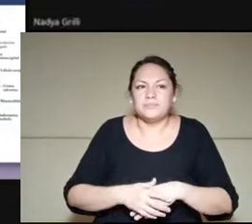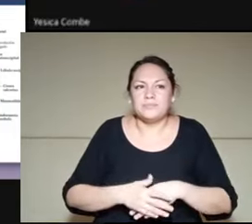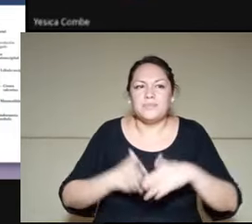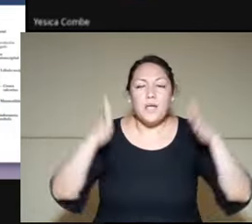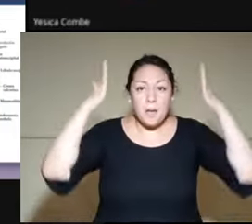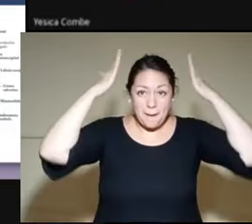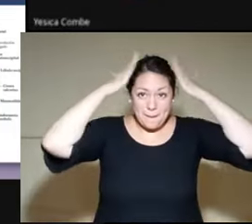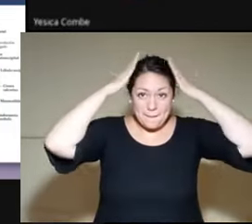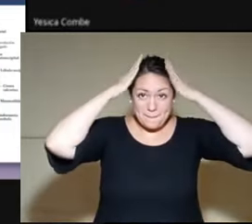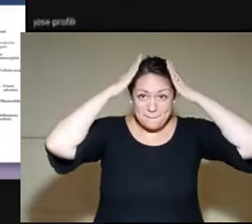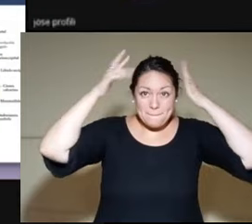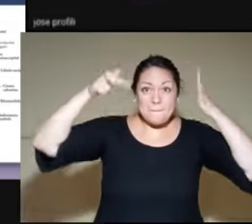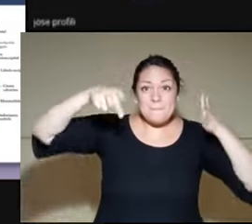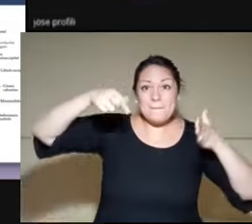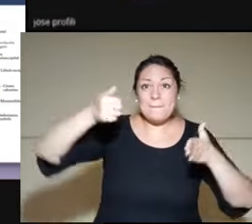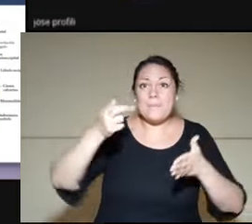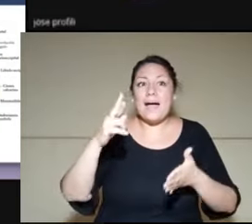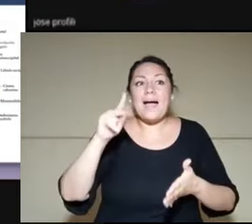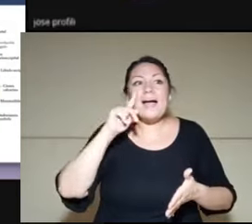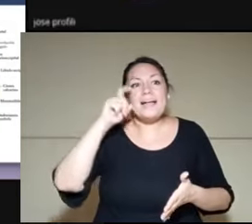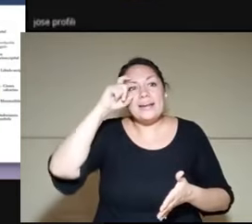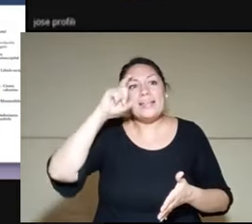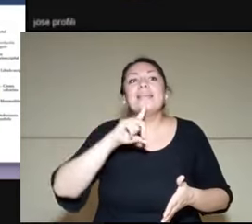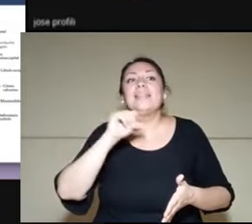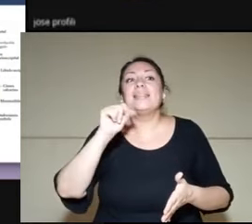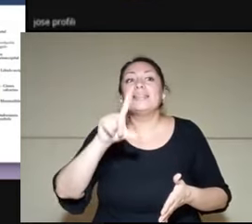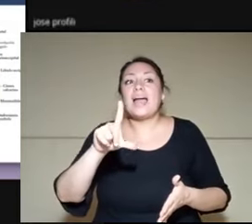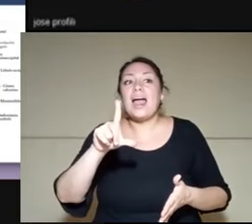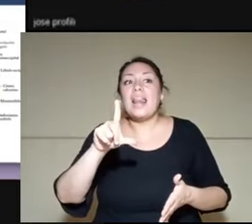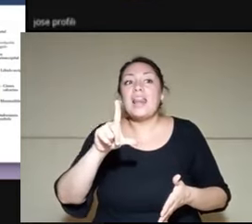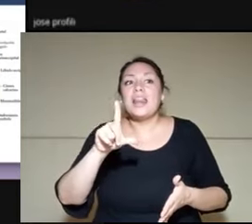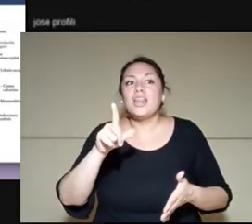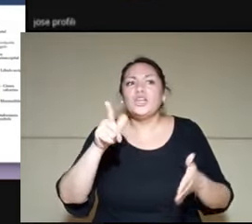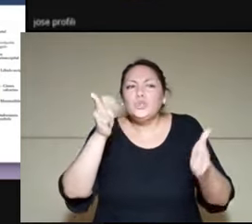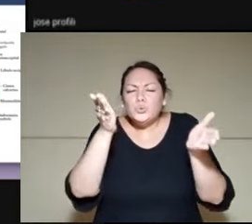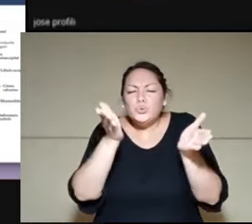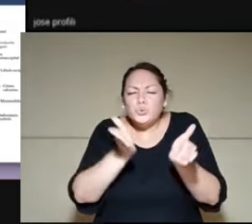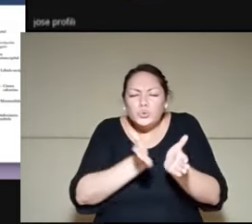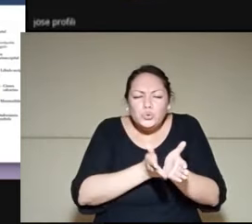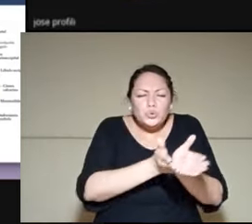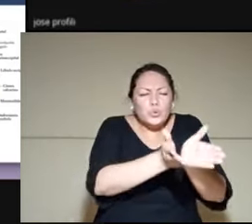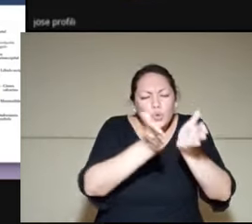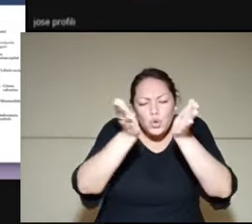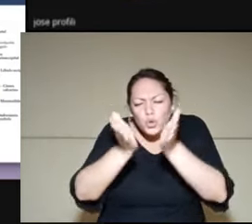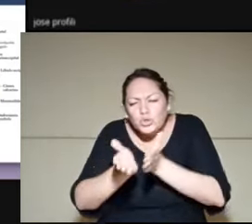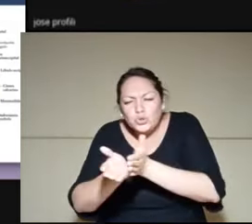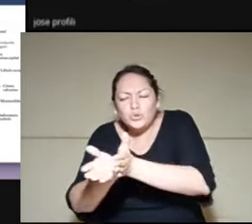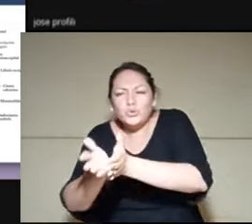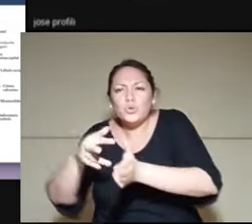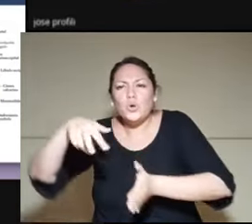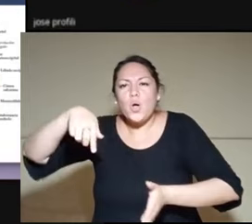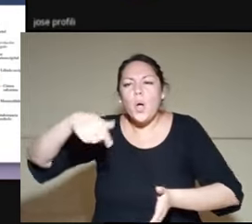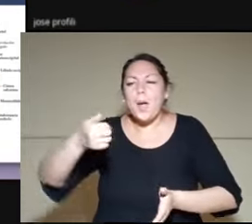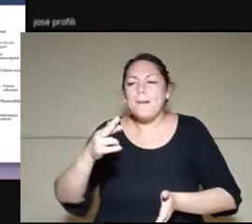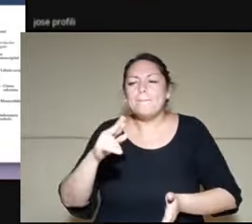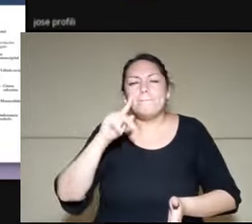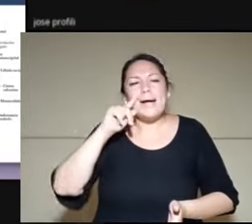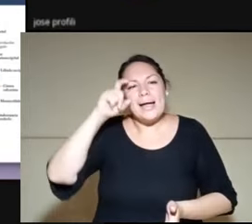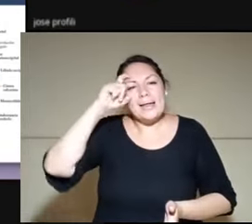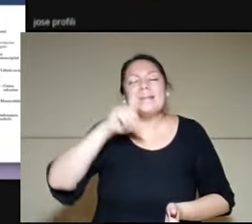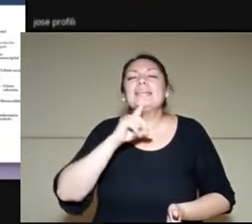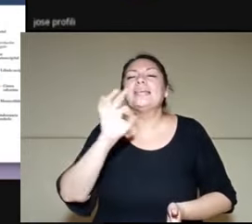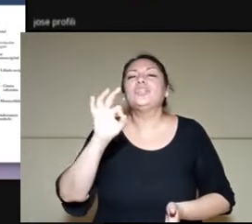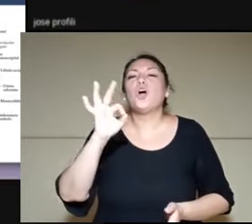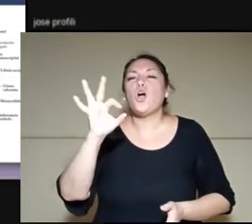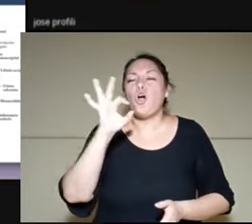El lóbulo parietal. El lóbulo parietal. Y después tengo acá un surco que se llamaba parieto occipital. Acá lo